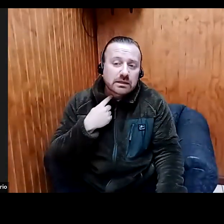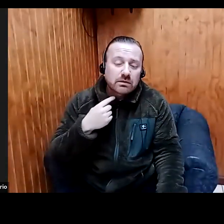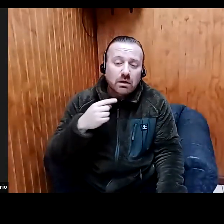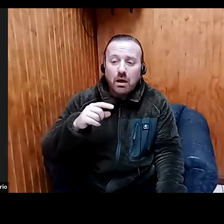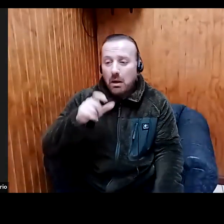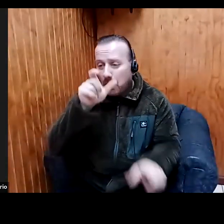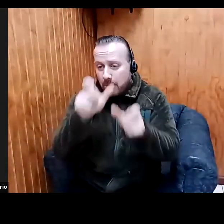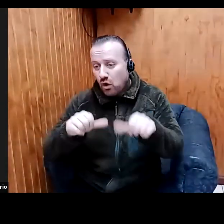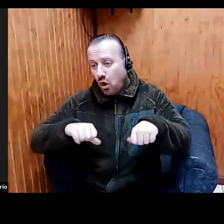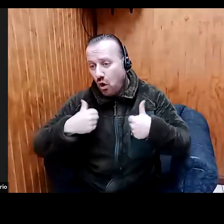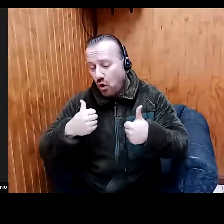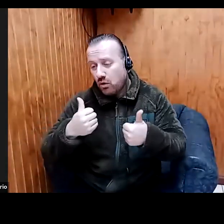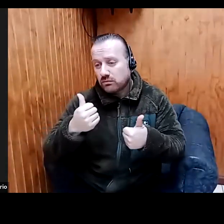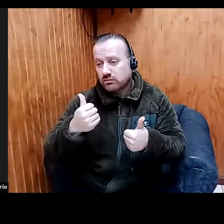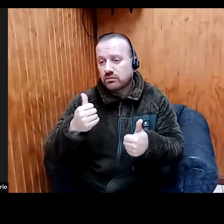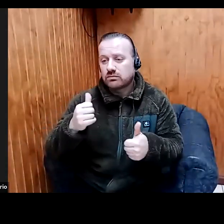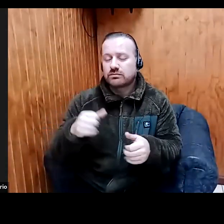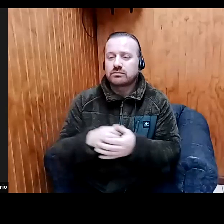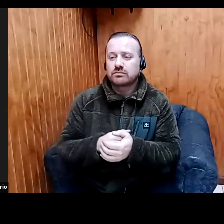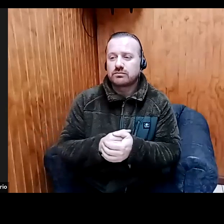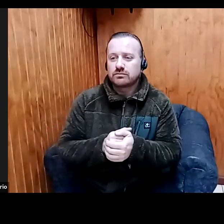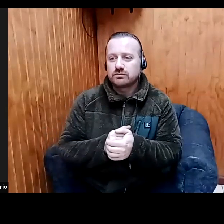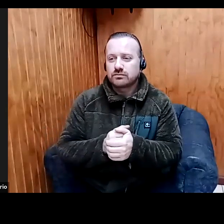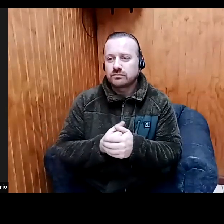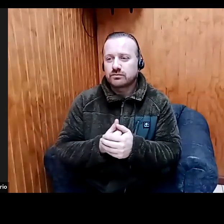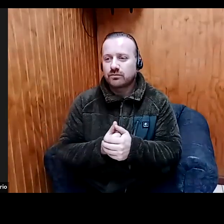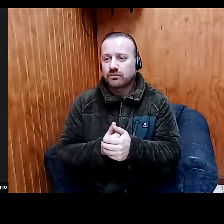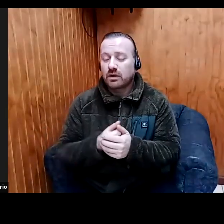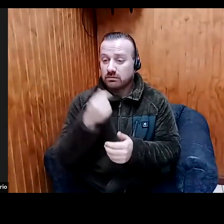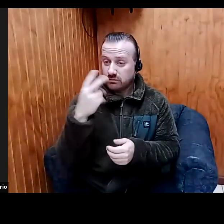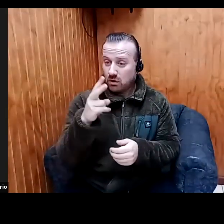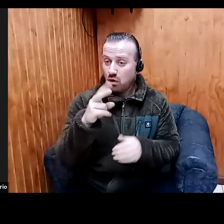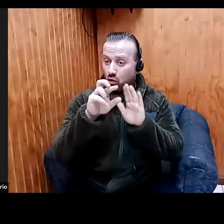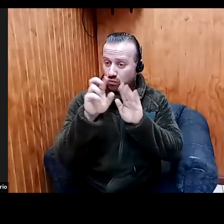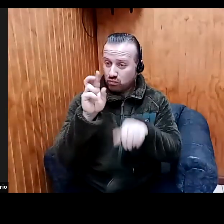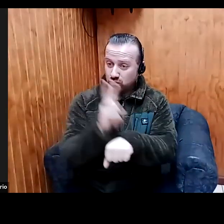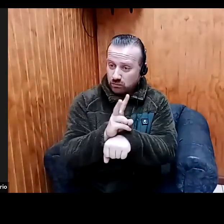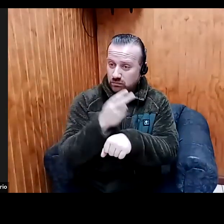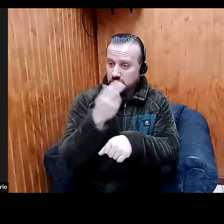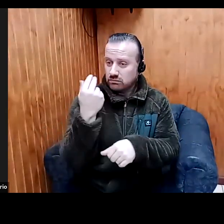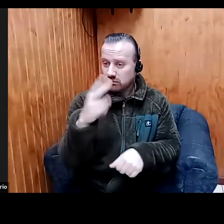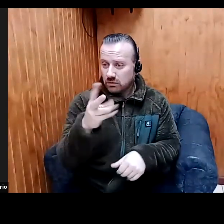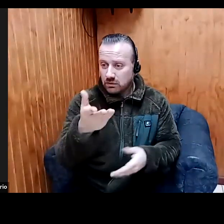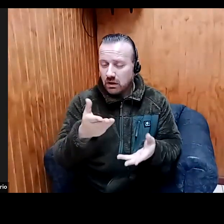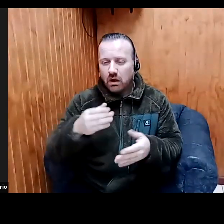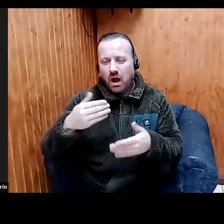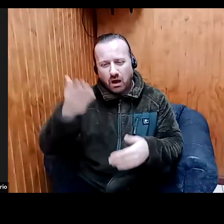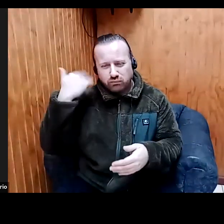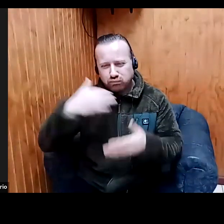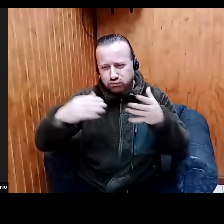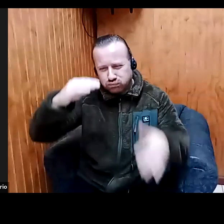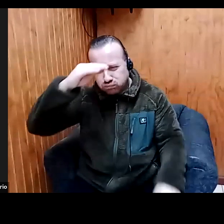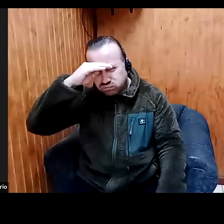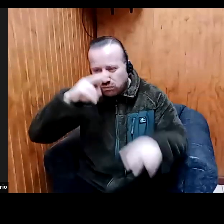por el ámbito STEM. El profesor Simón ha compaginado su experiencia investigadora con